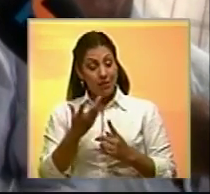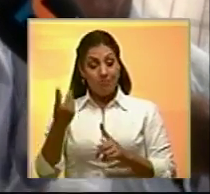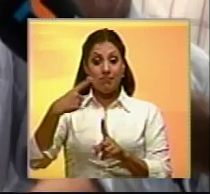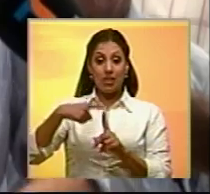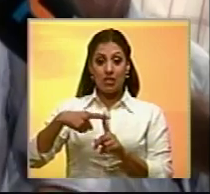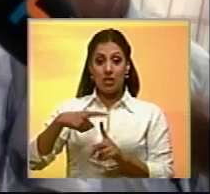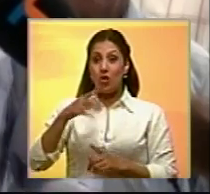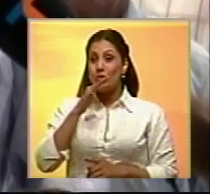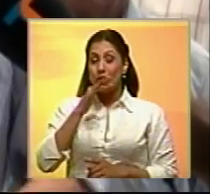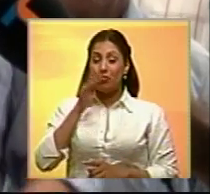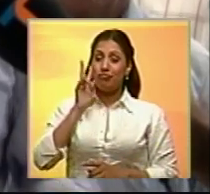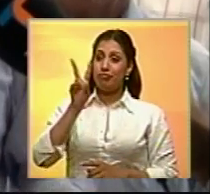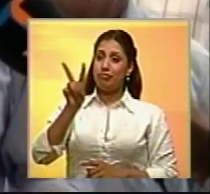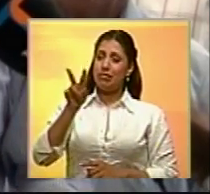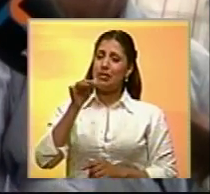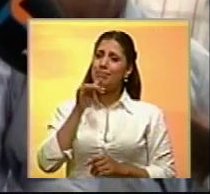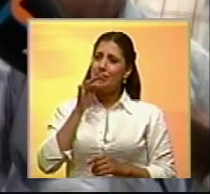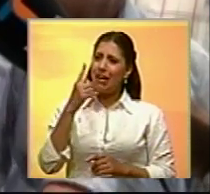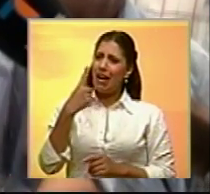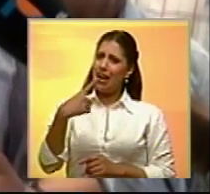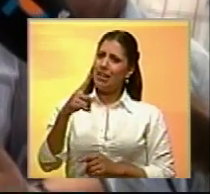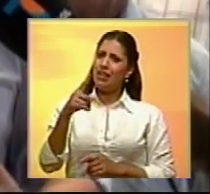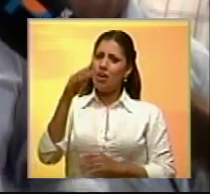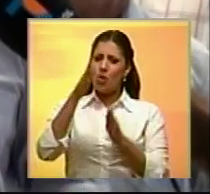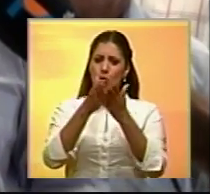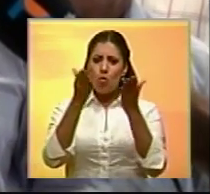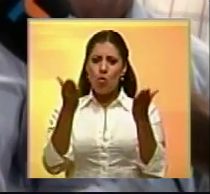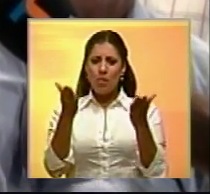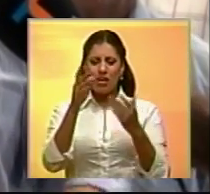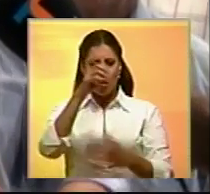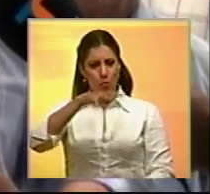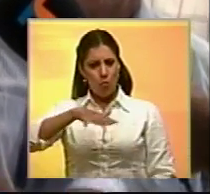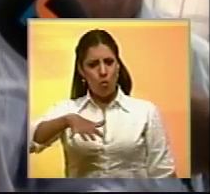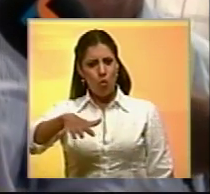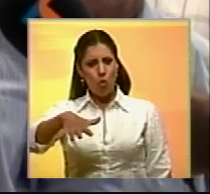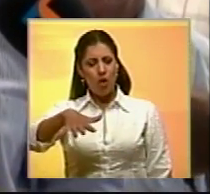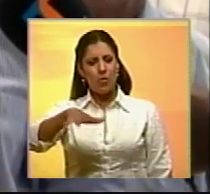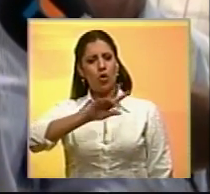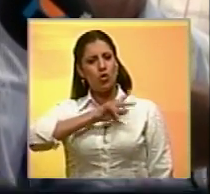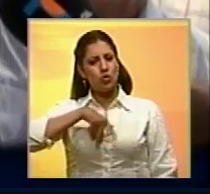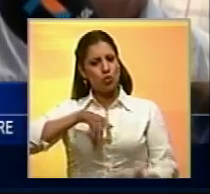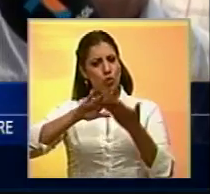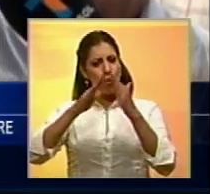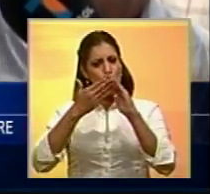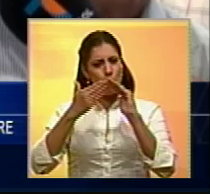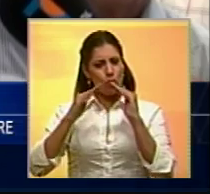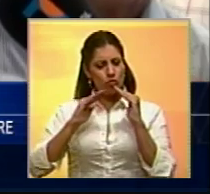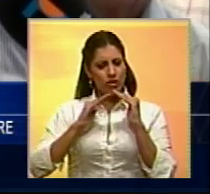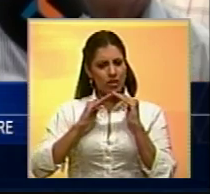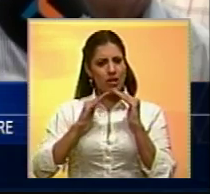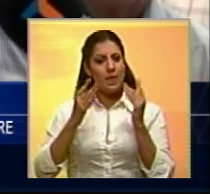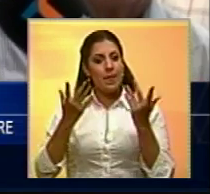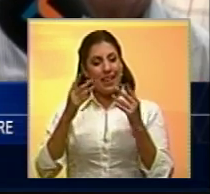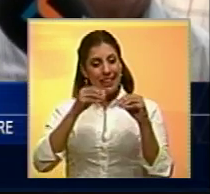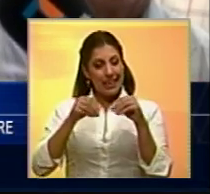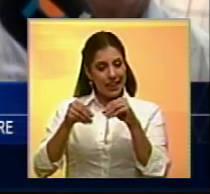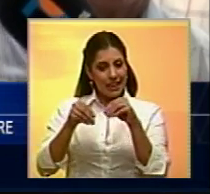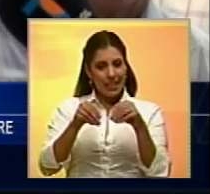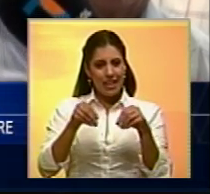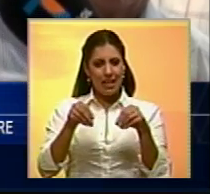más, todavía vemos en la ciudad de Cumaná nuestros pueblos, nuestras comunidades en la